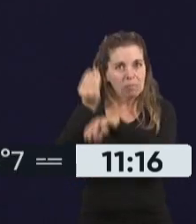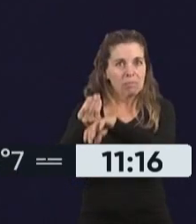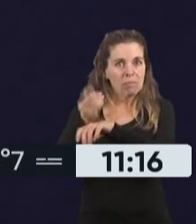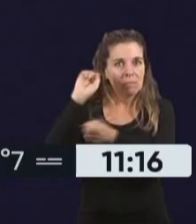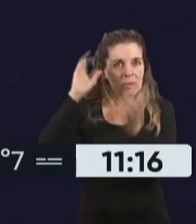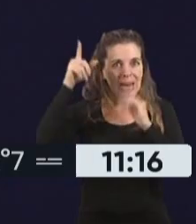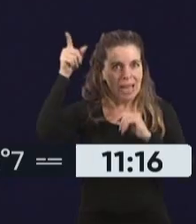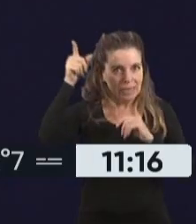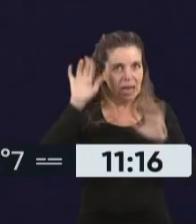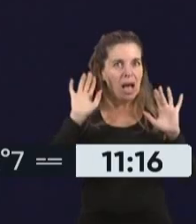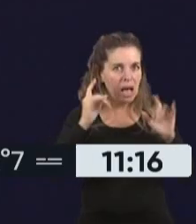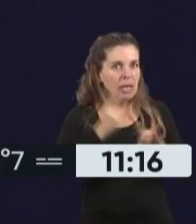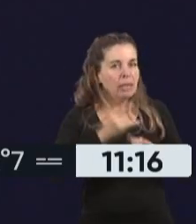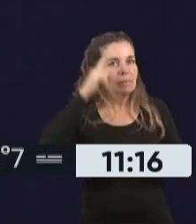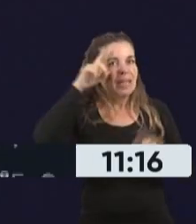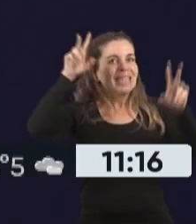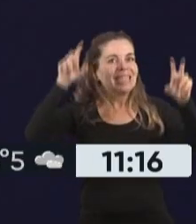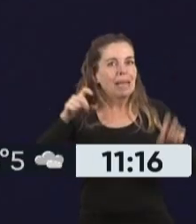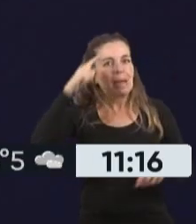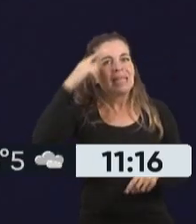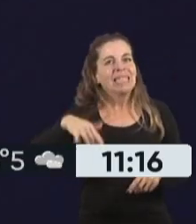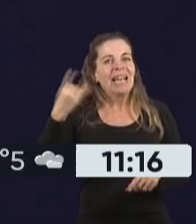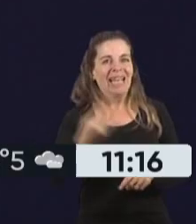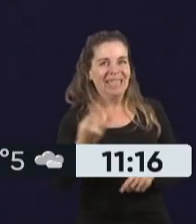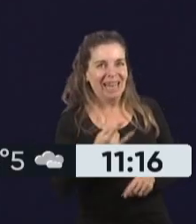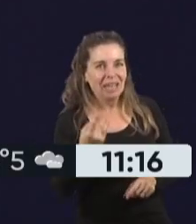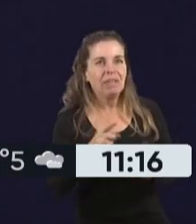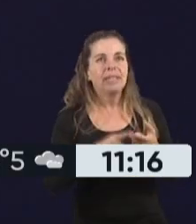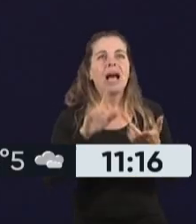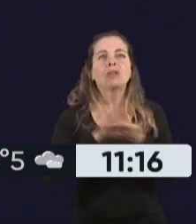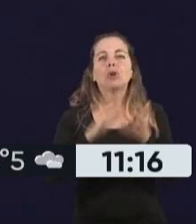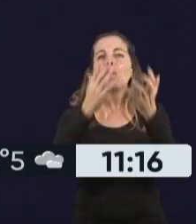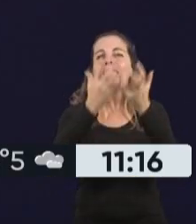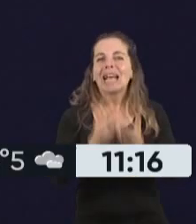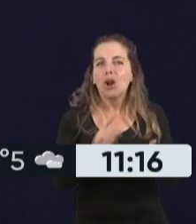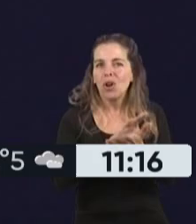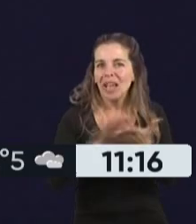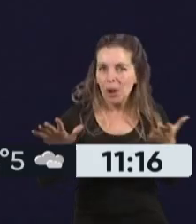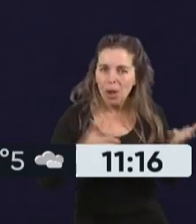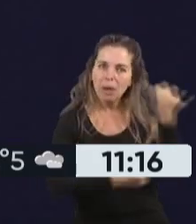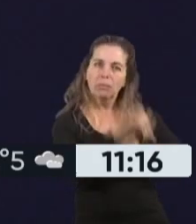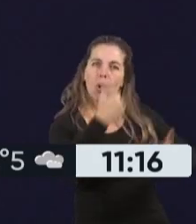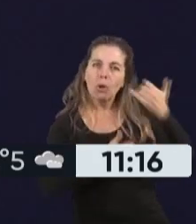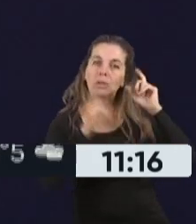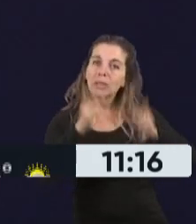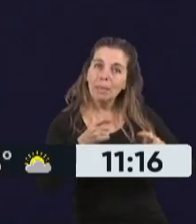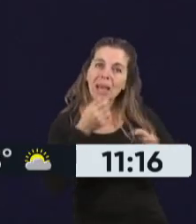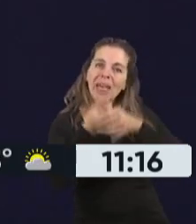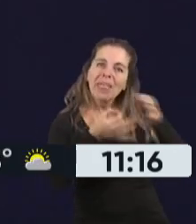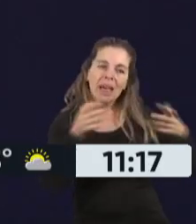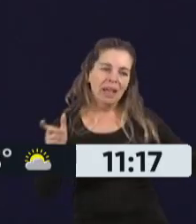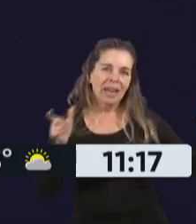en el marco de la inteligencia artificial y de las nuevas tecnologías, y efectivamente hablamos